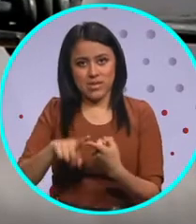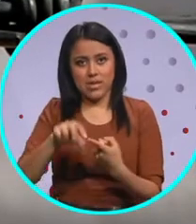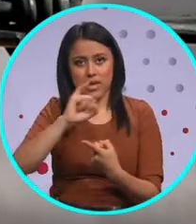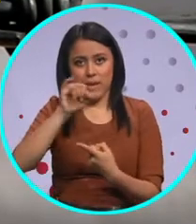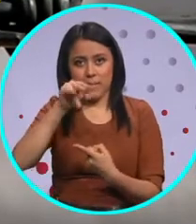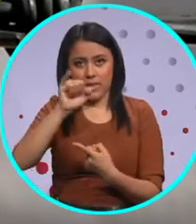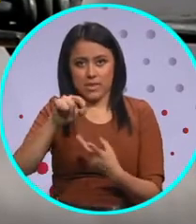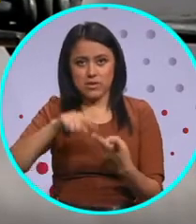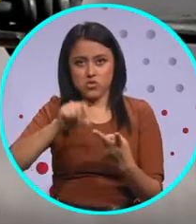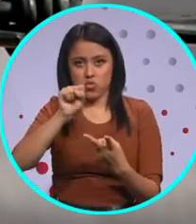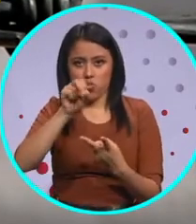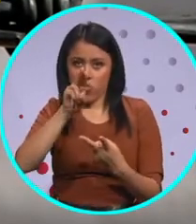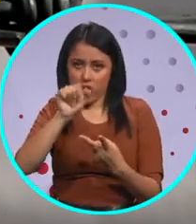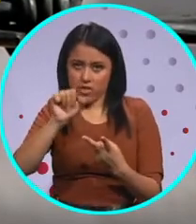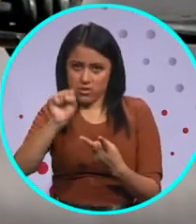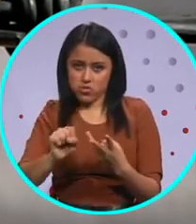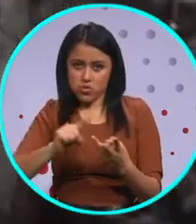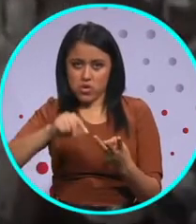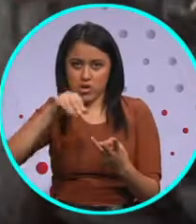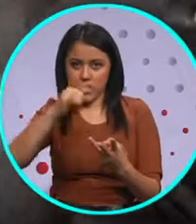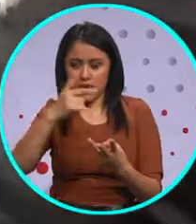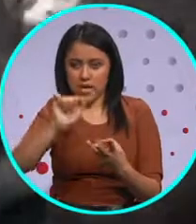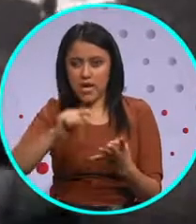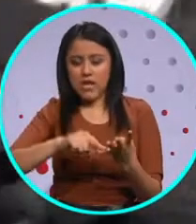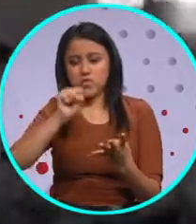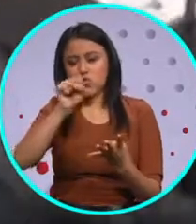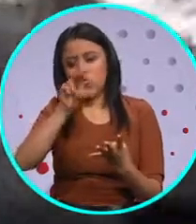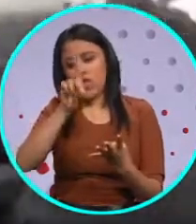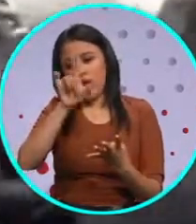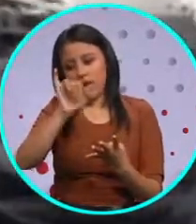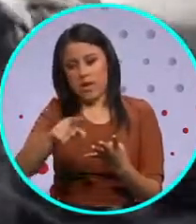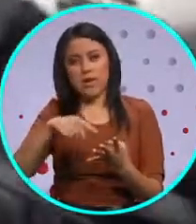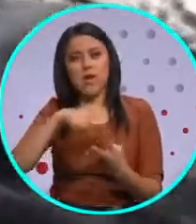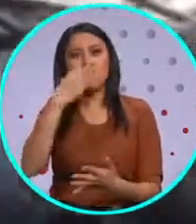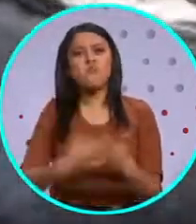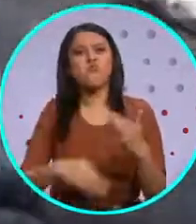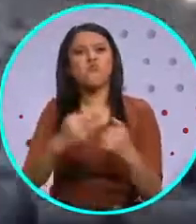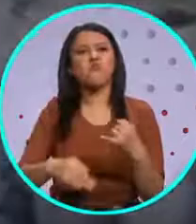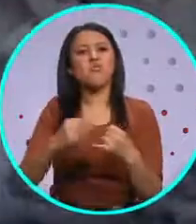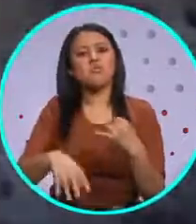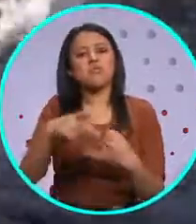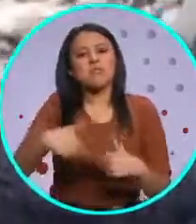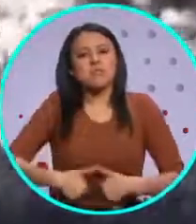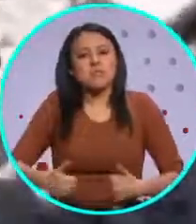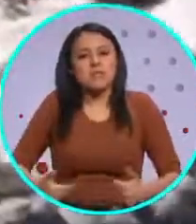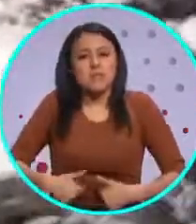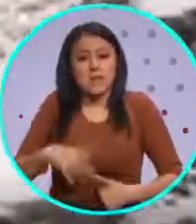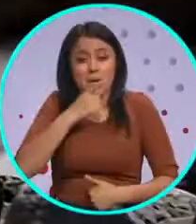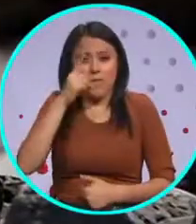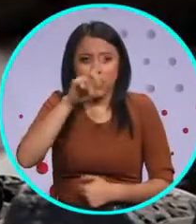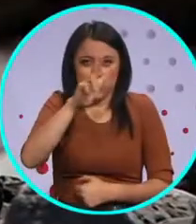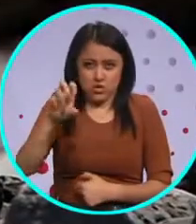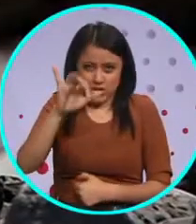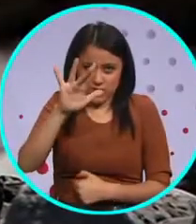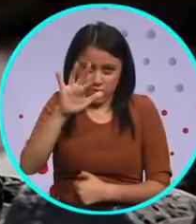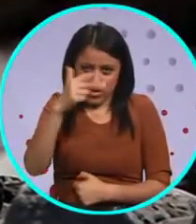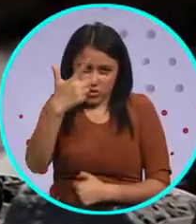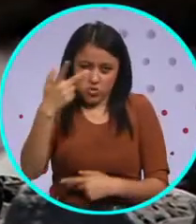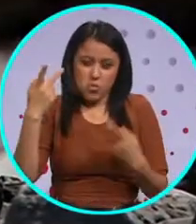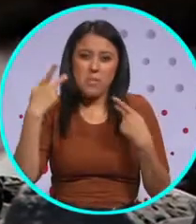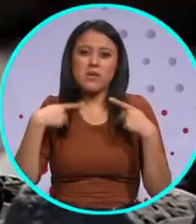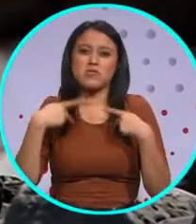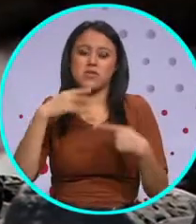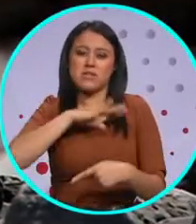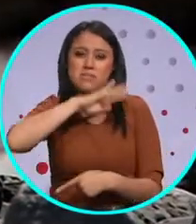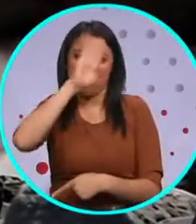nigeria y somalia en este último se registró en 2011 la primera hambruna del siglo donde murieron 258 mil personas